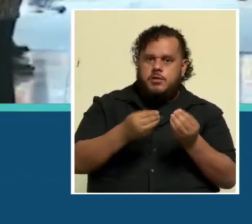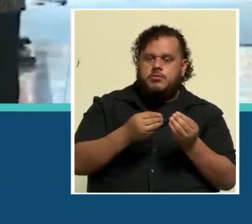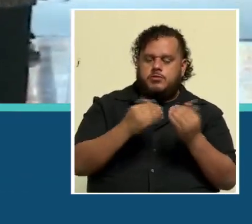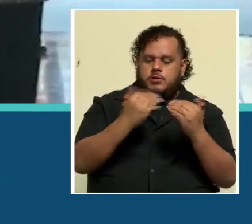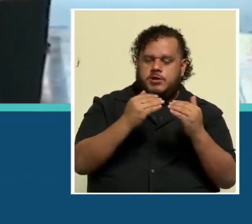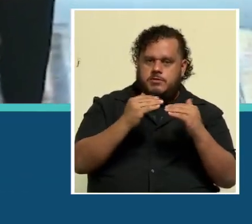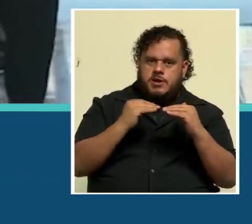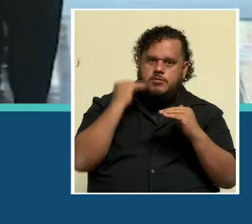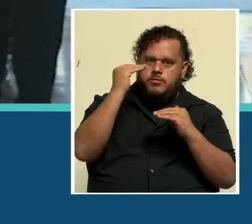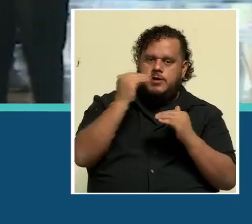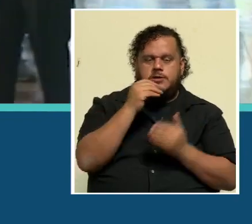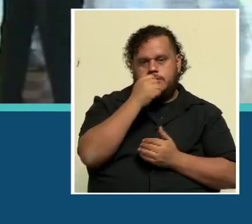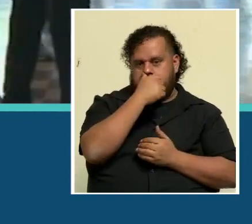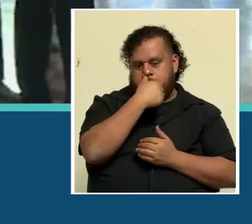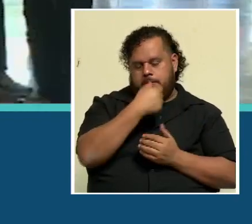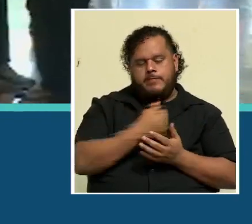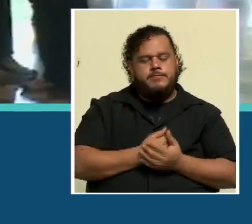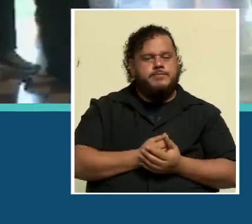altos.